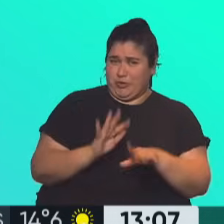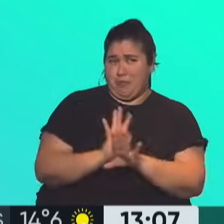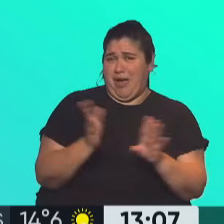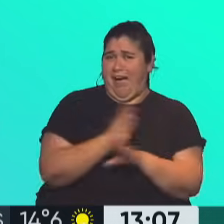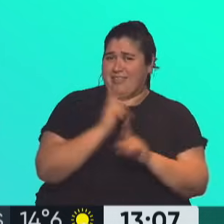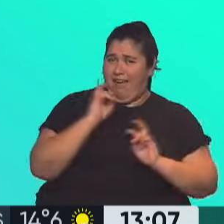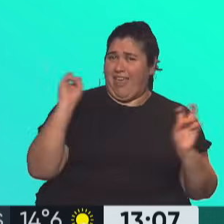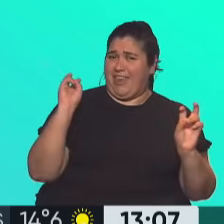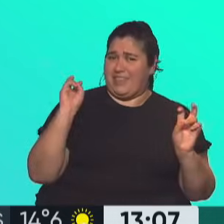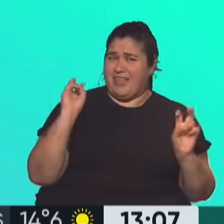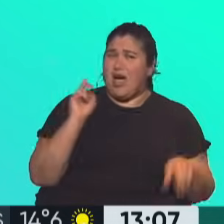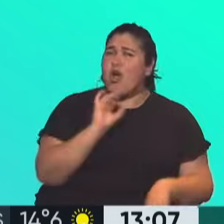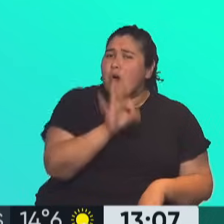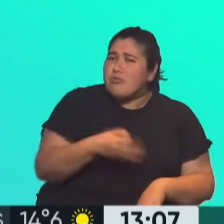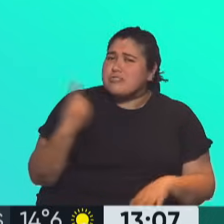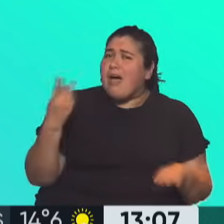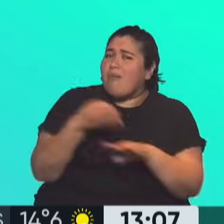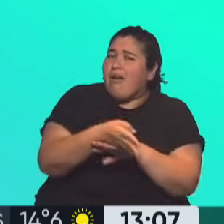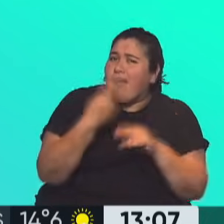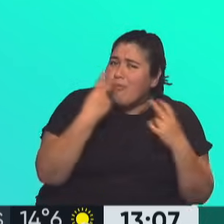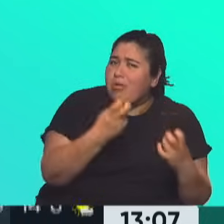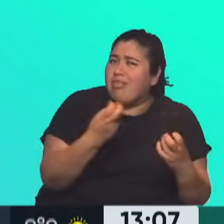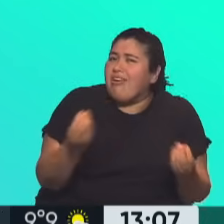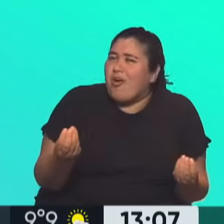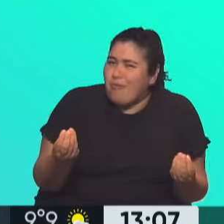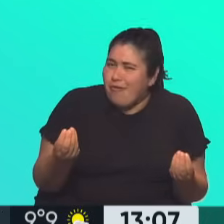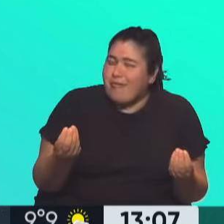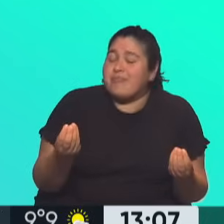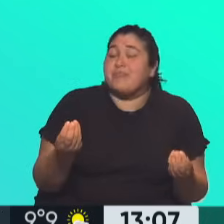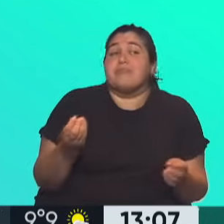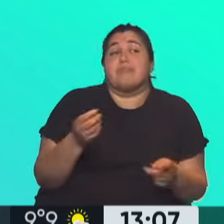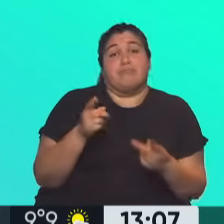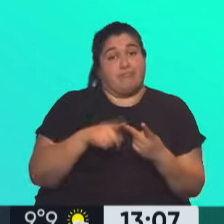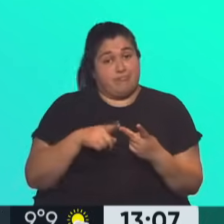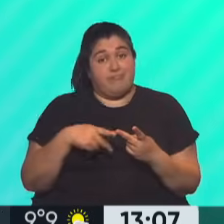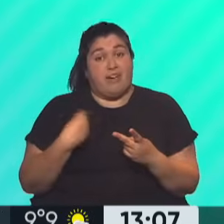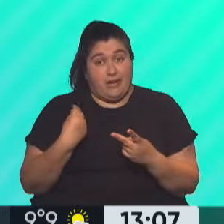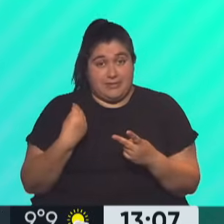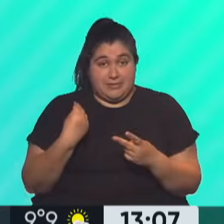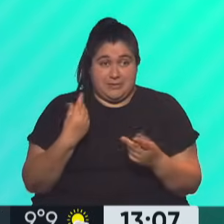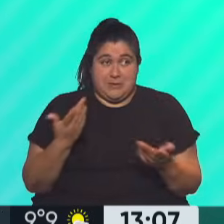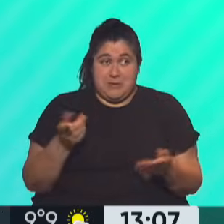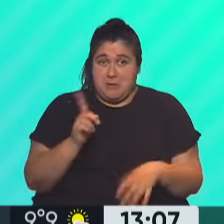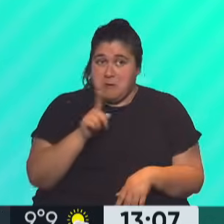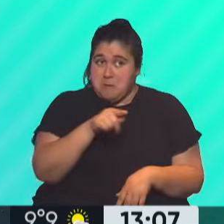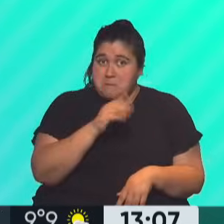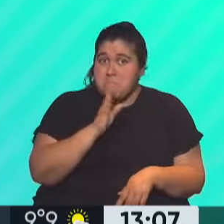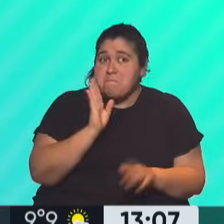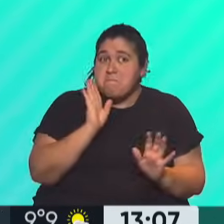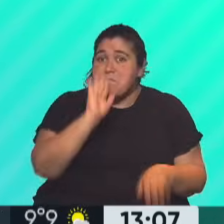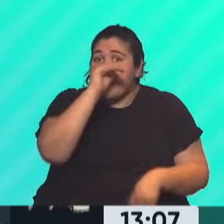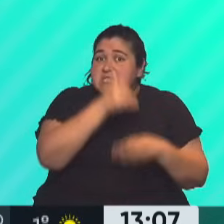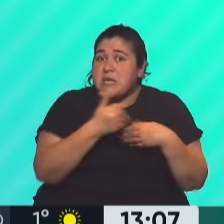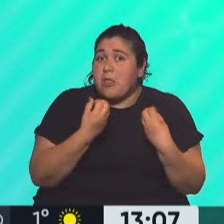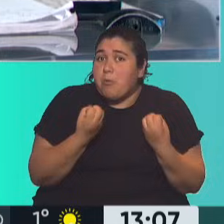porque cómo sabían que se iban a concretar los procedimientos y bueno por otro lado evidentemente no había ningún motivo para que que cerrara la